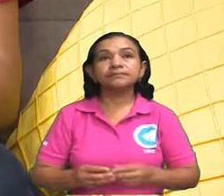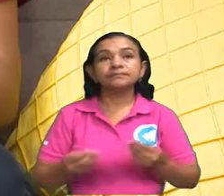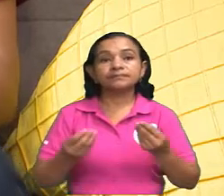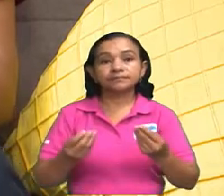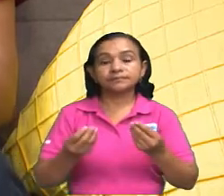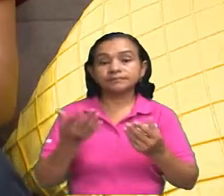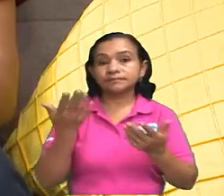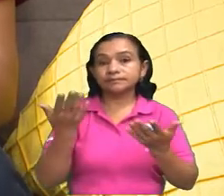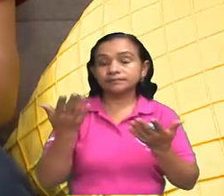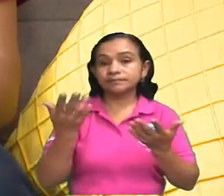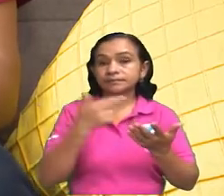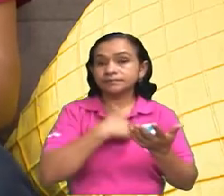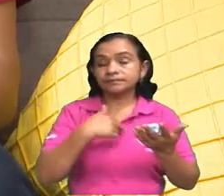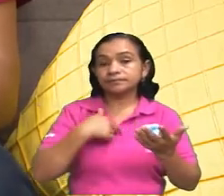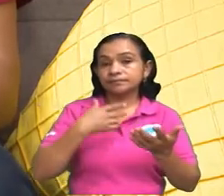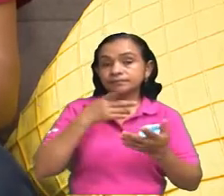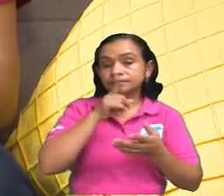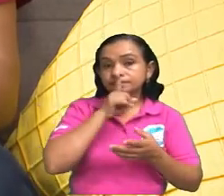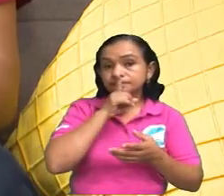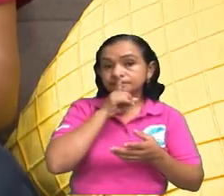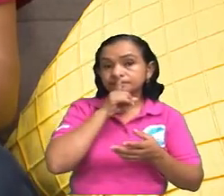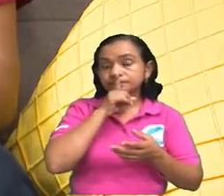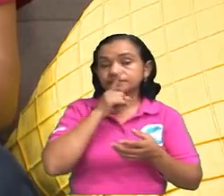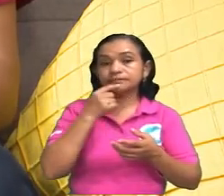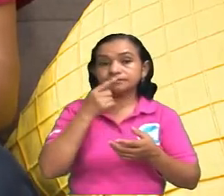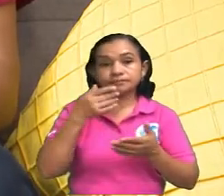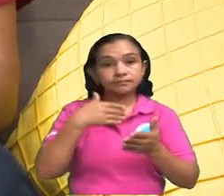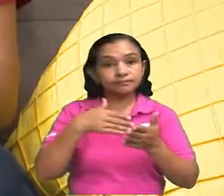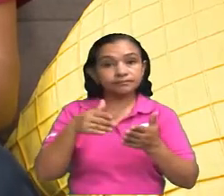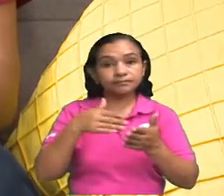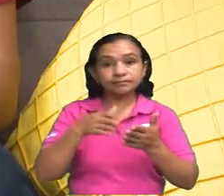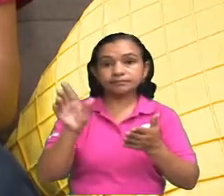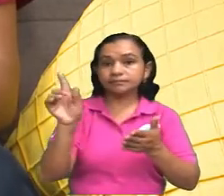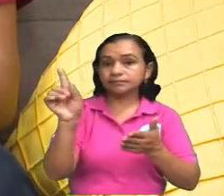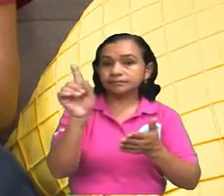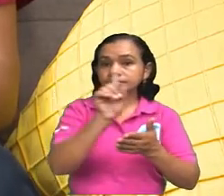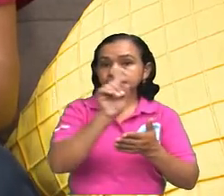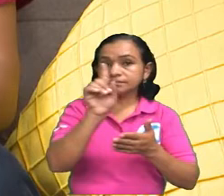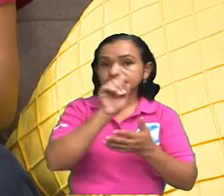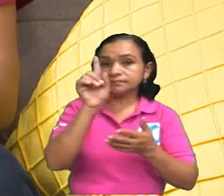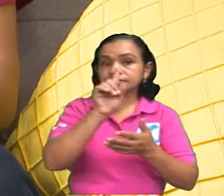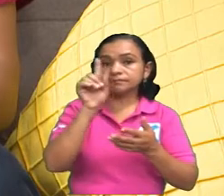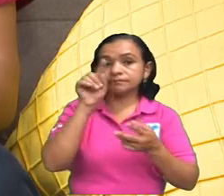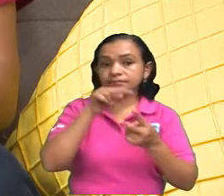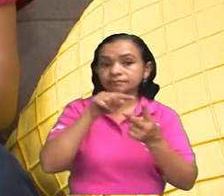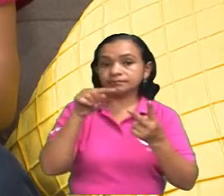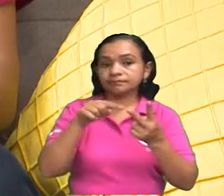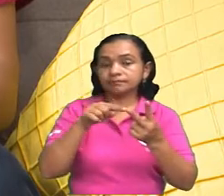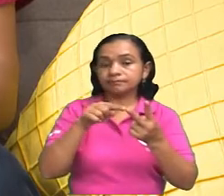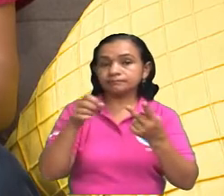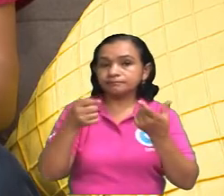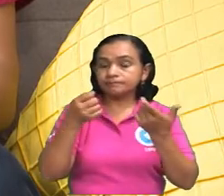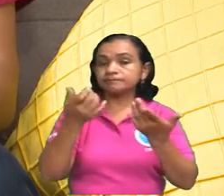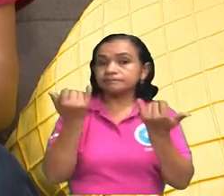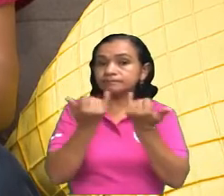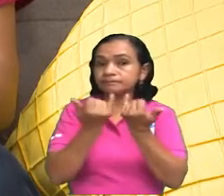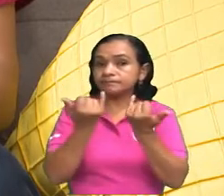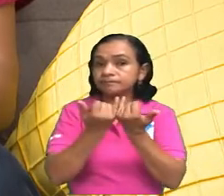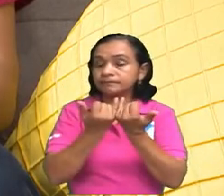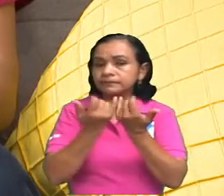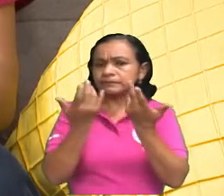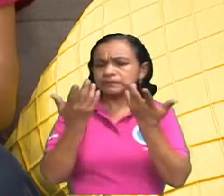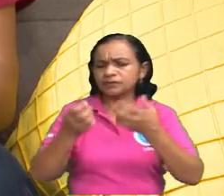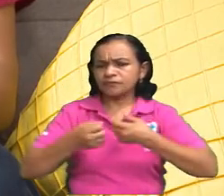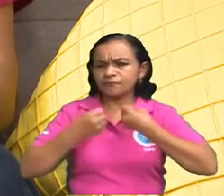Para el revolucionario, callar o decir no son opciones fáciles. Las dos llevan una gran carga de esfuerzo, de riesgo. Precisan de